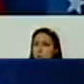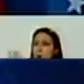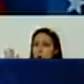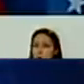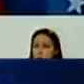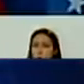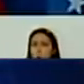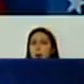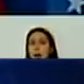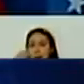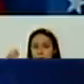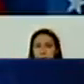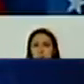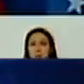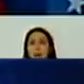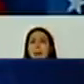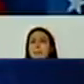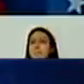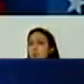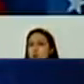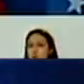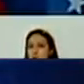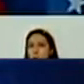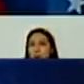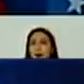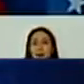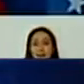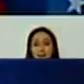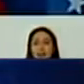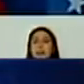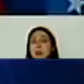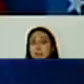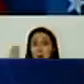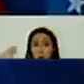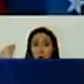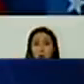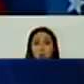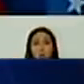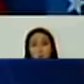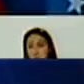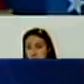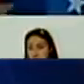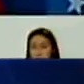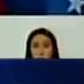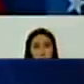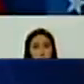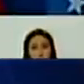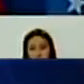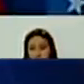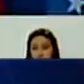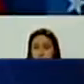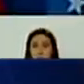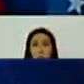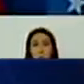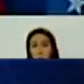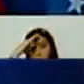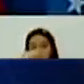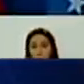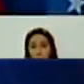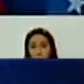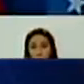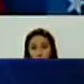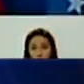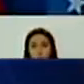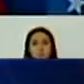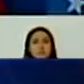otra incautación importante que fue realizada el 6 de mayo por funcionarios adscritos a la Guardia Nacional Bolivariana. Mientras